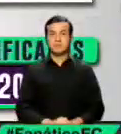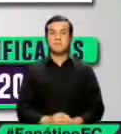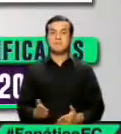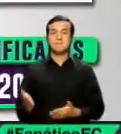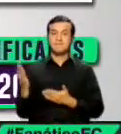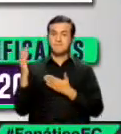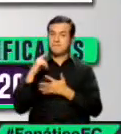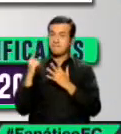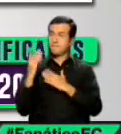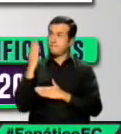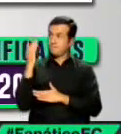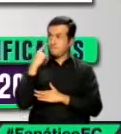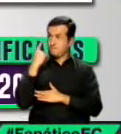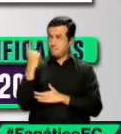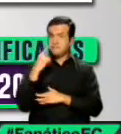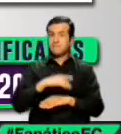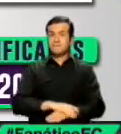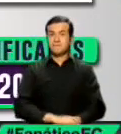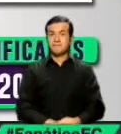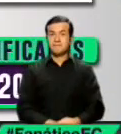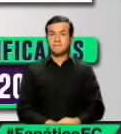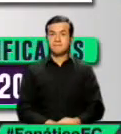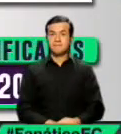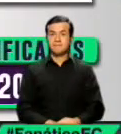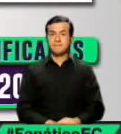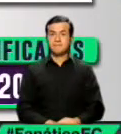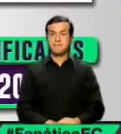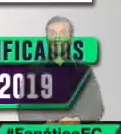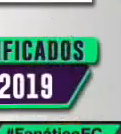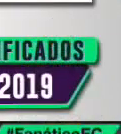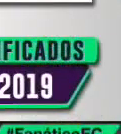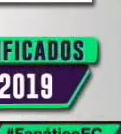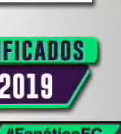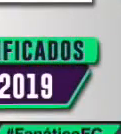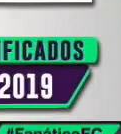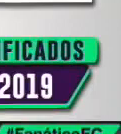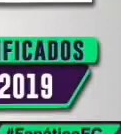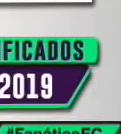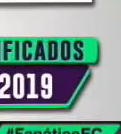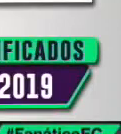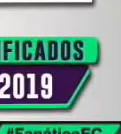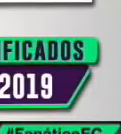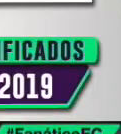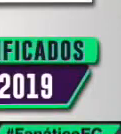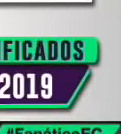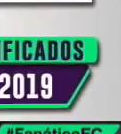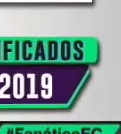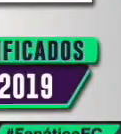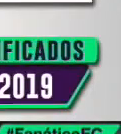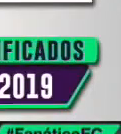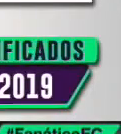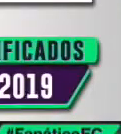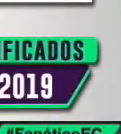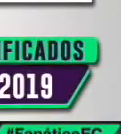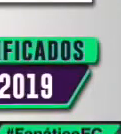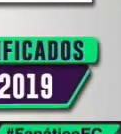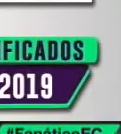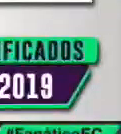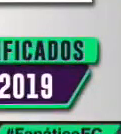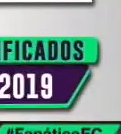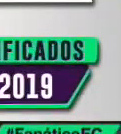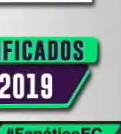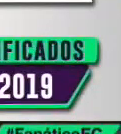Muy bien, y estos son los clasificados a la Copa Libertadores, Liga de Quito, Emelec y Barcelona, la fase de grupos, Delfín como